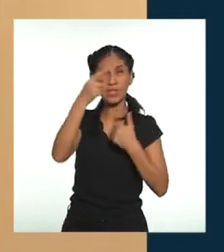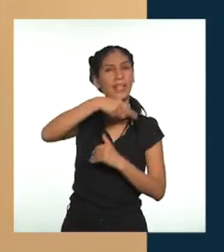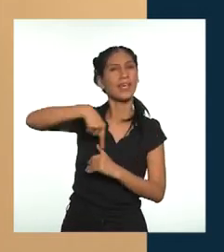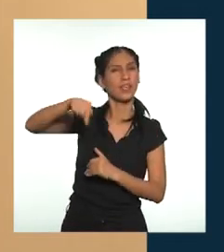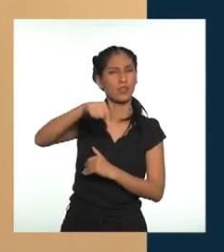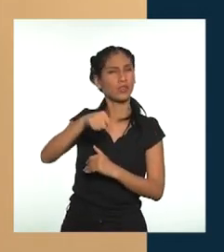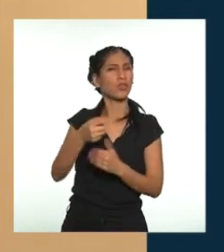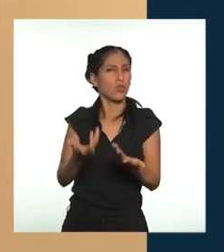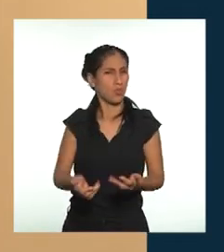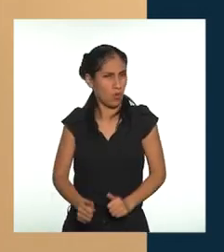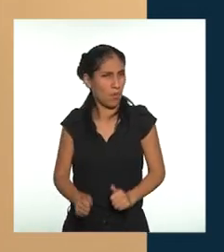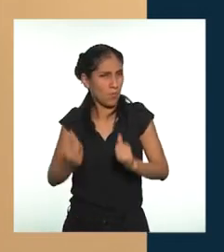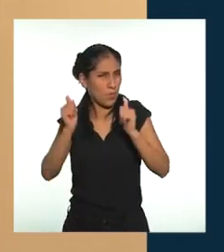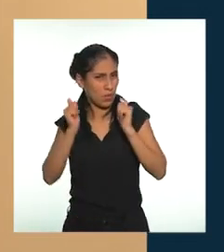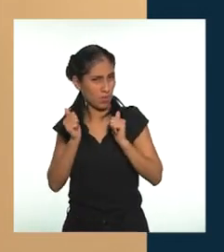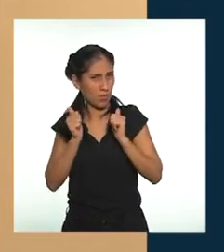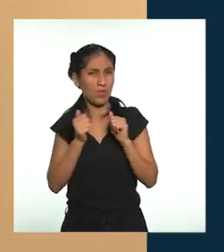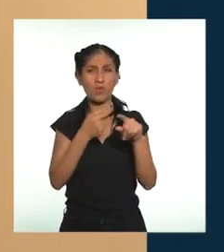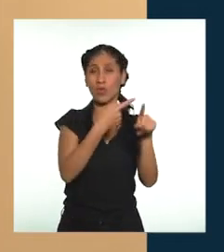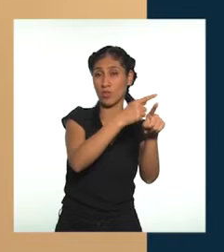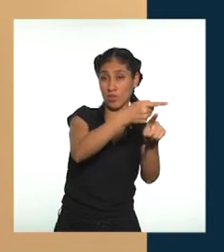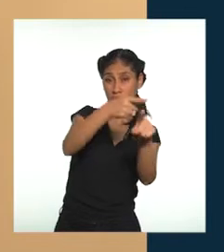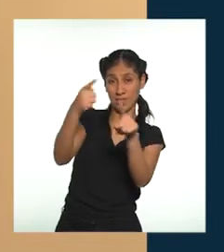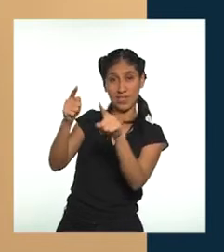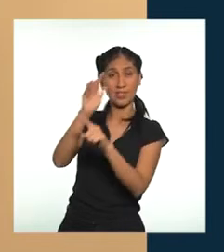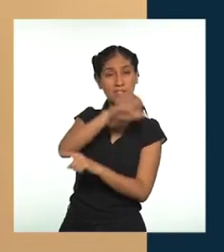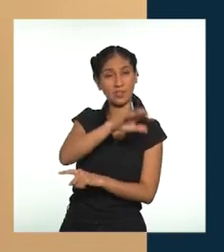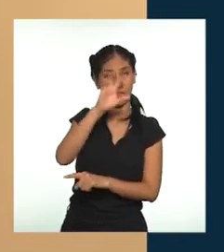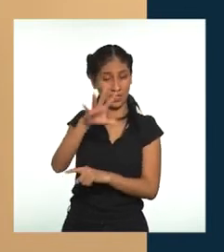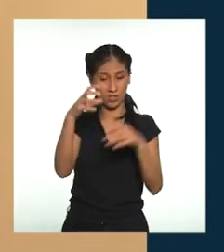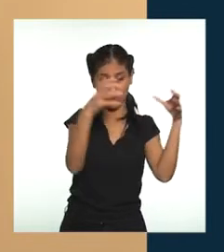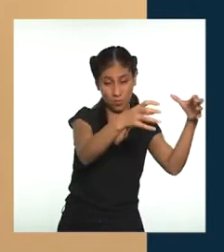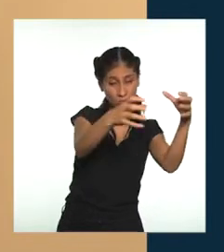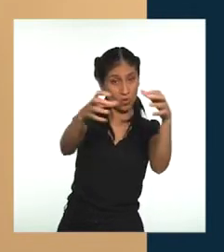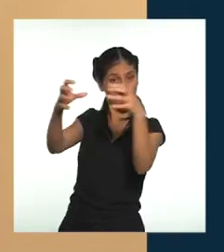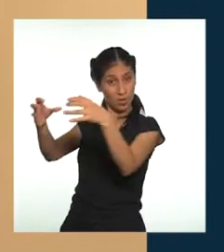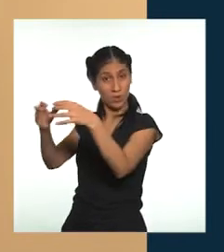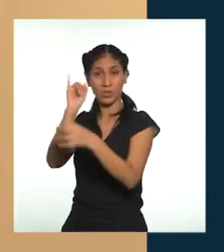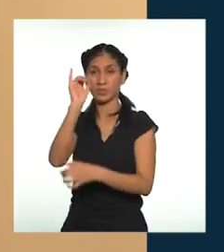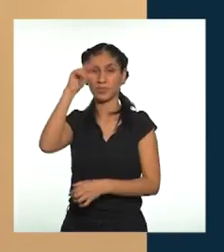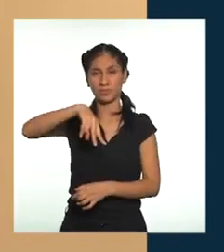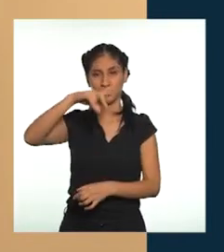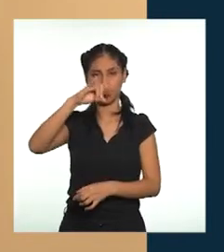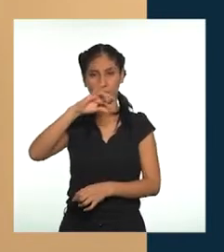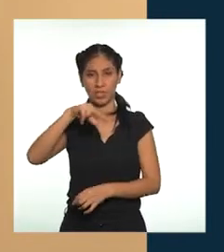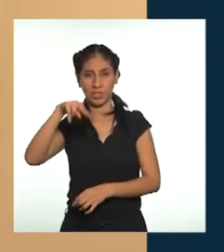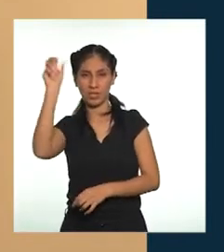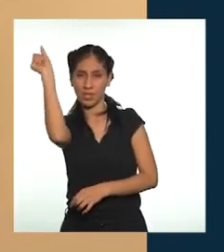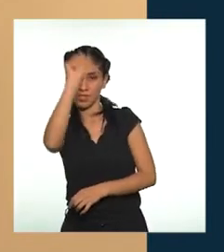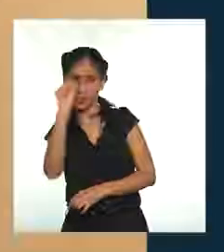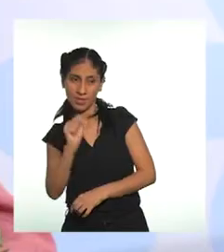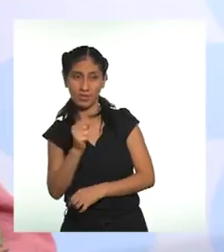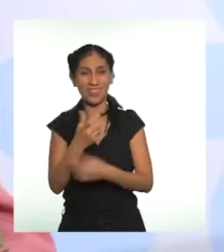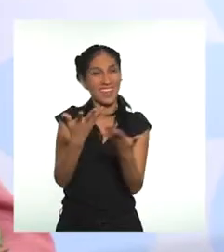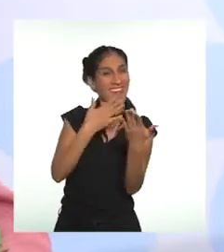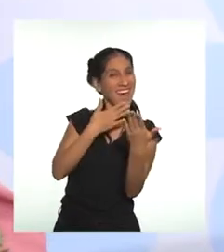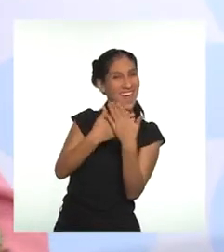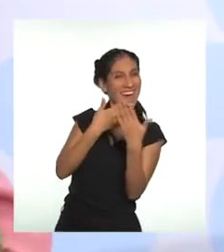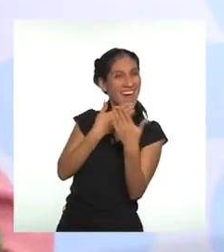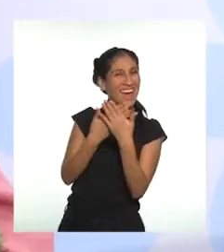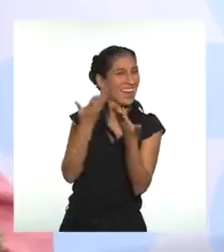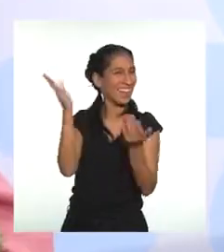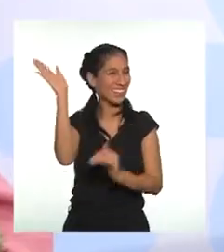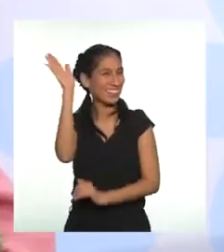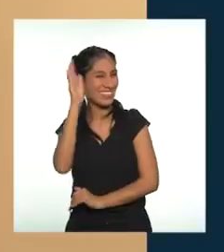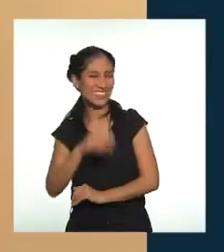somos, convivimos con unos 55 pueblos indígenas u originarios.